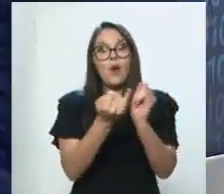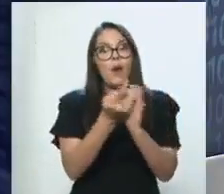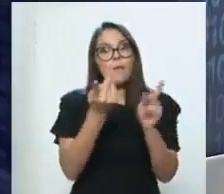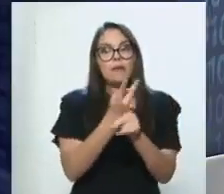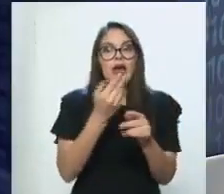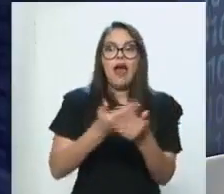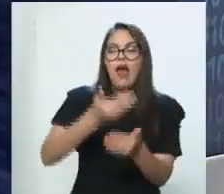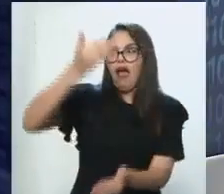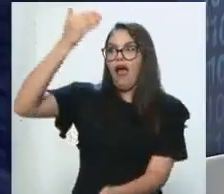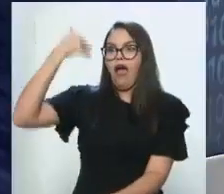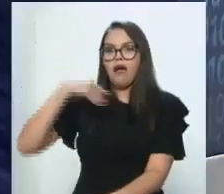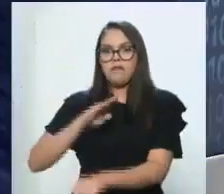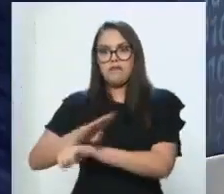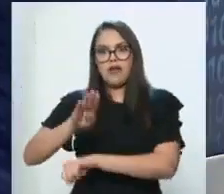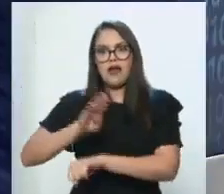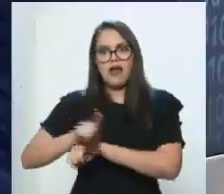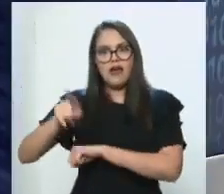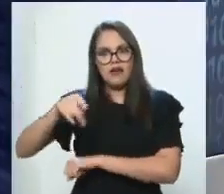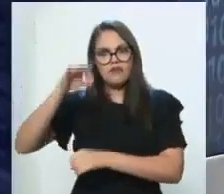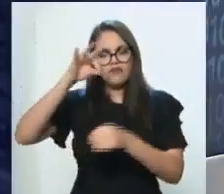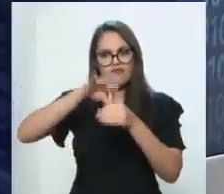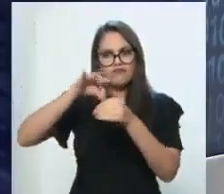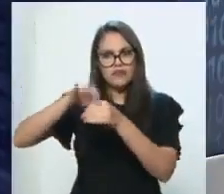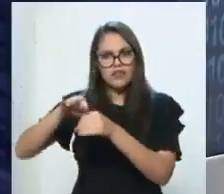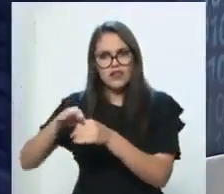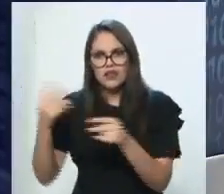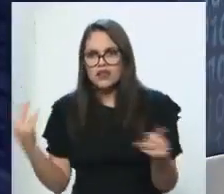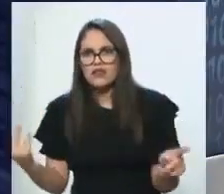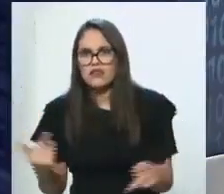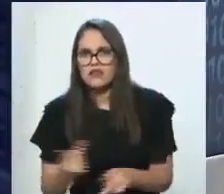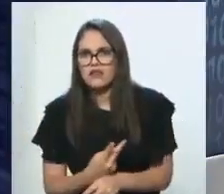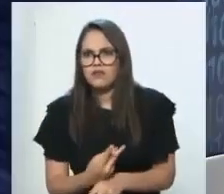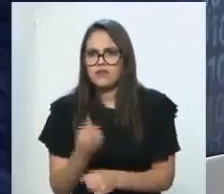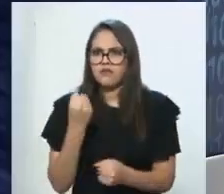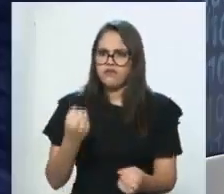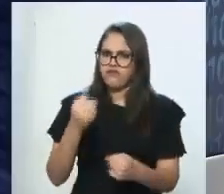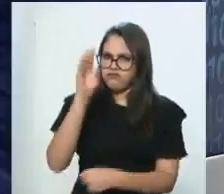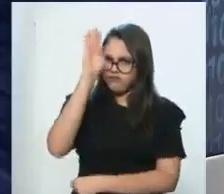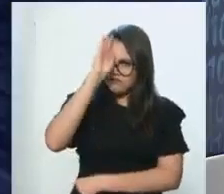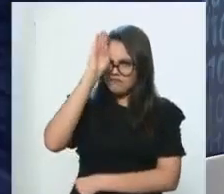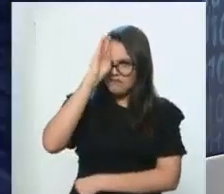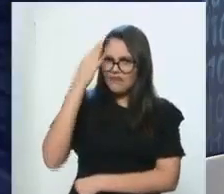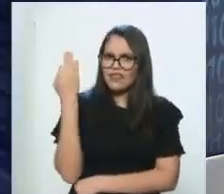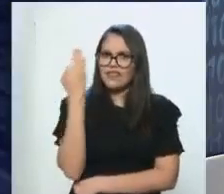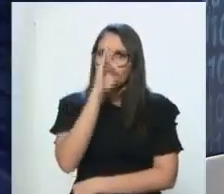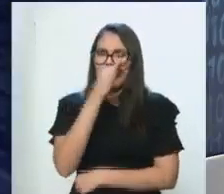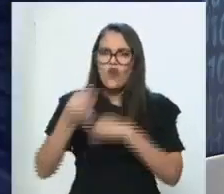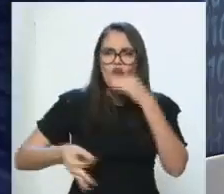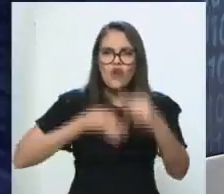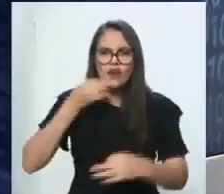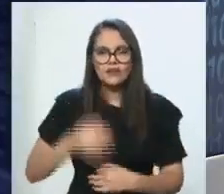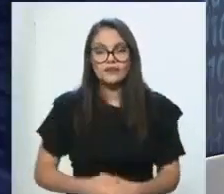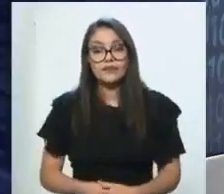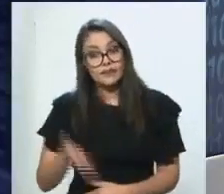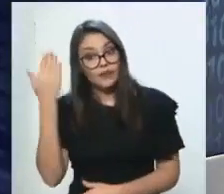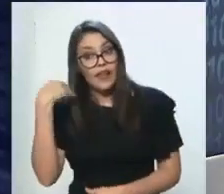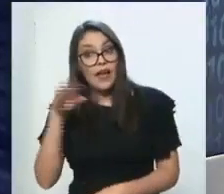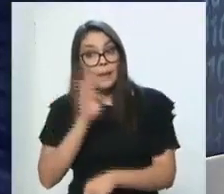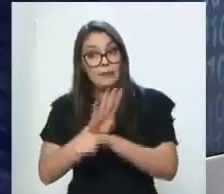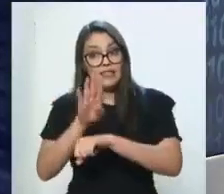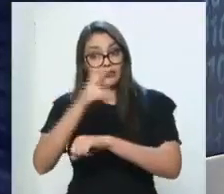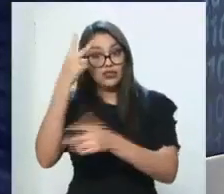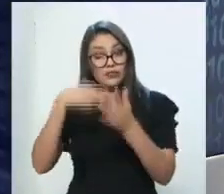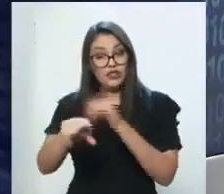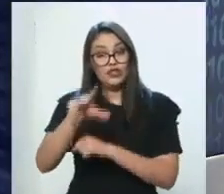elecciones, que siguen siendo estudiadas como un caso de dominio de las fake news. Mire, Brasil llegó a las elecciones de 2018 con más de